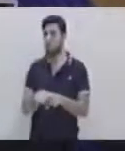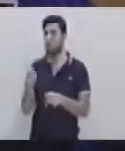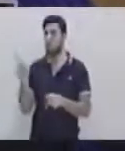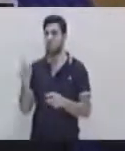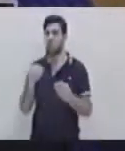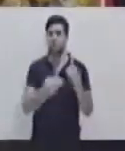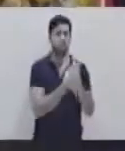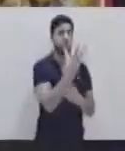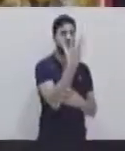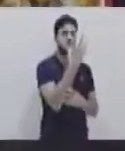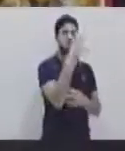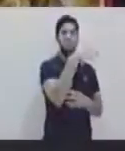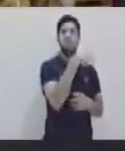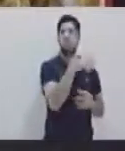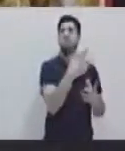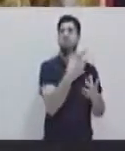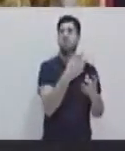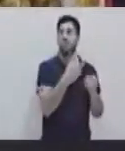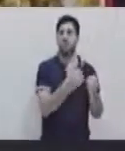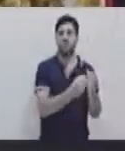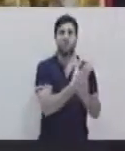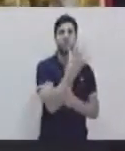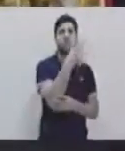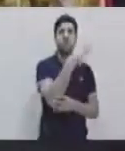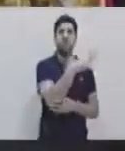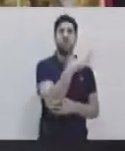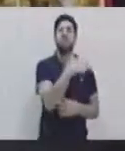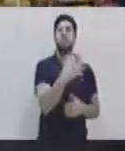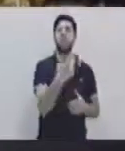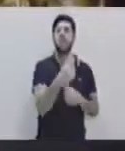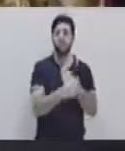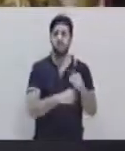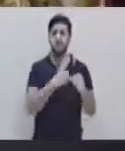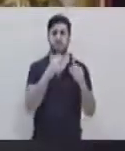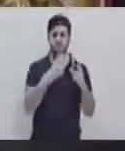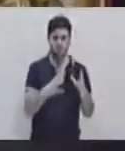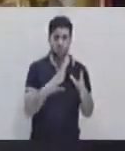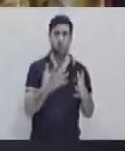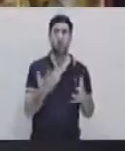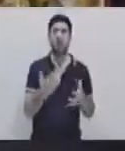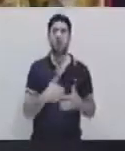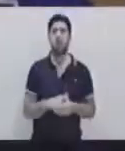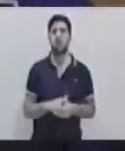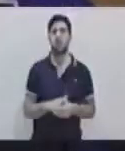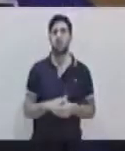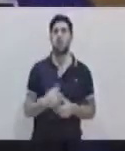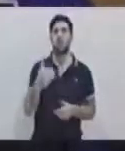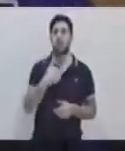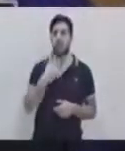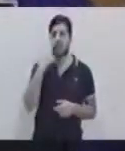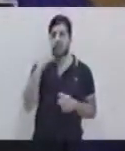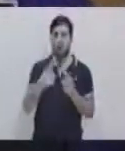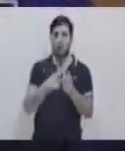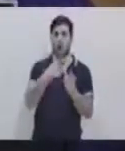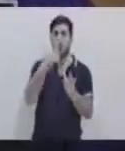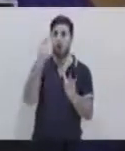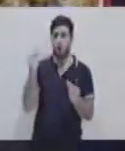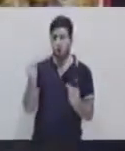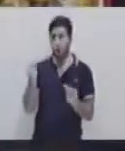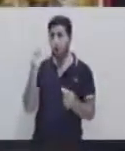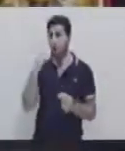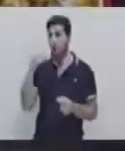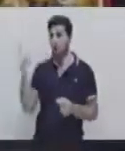esta planta? Esta planta tiene frutos, tiene